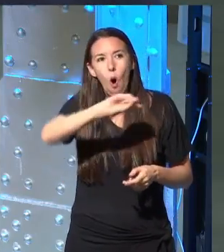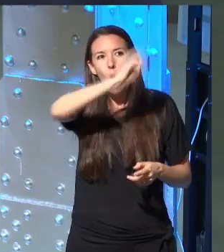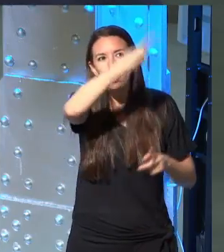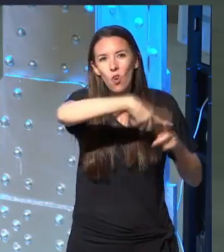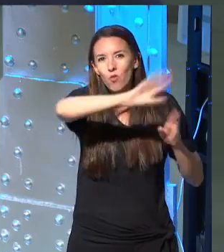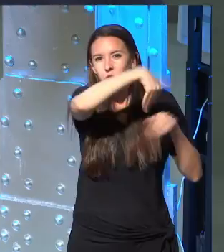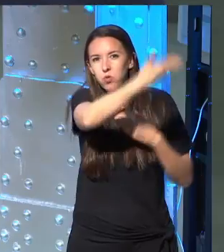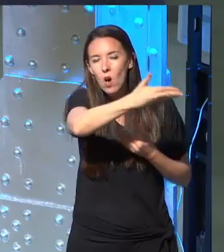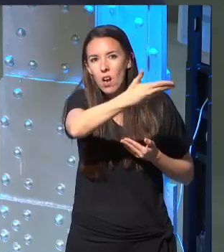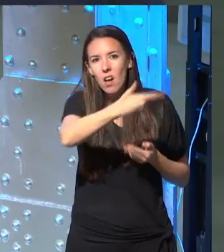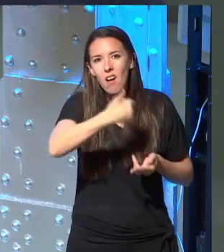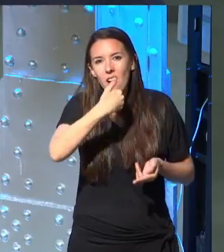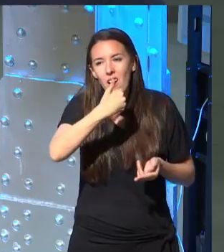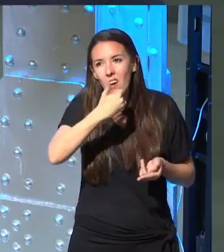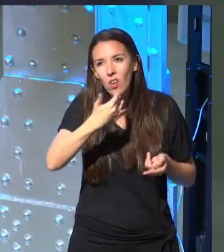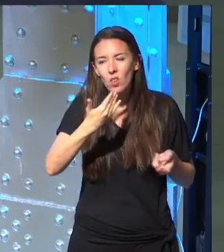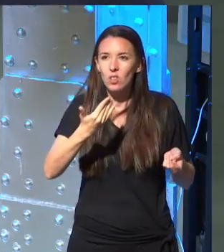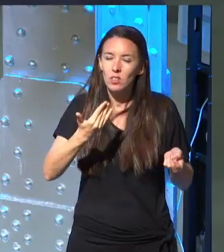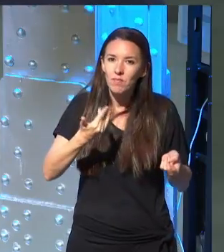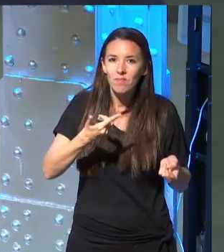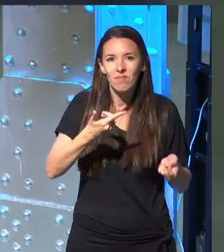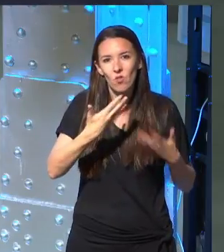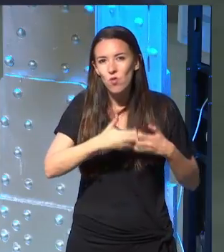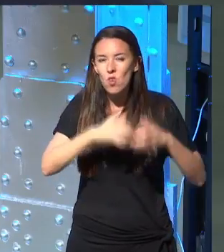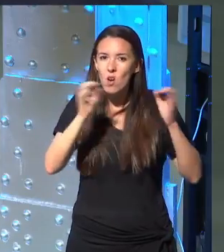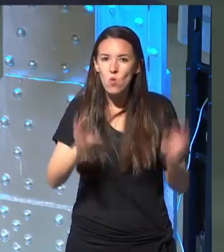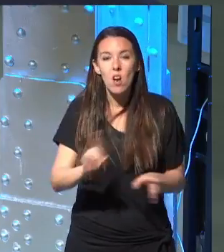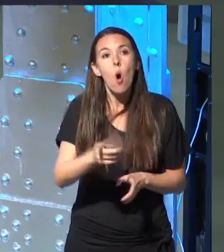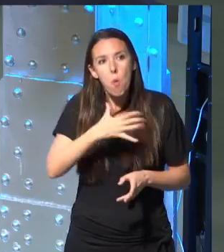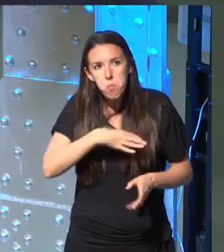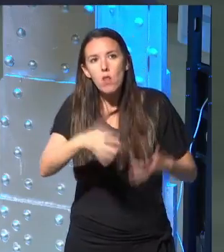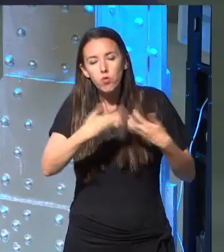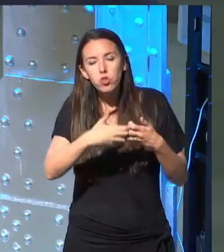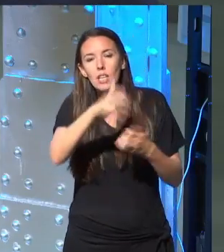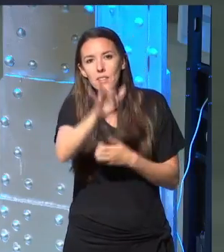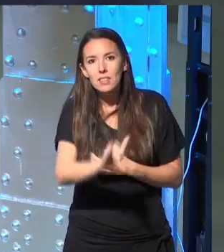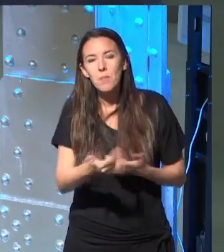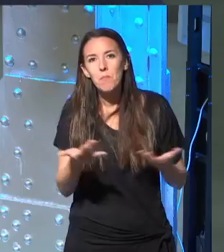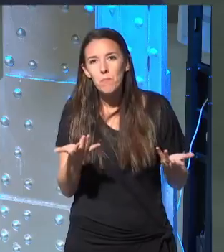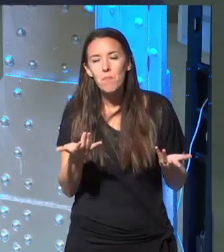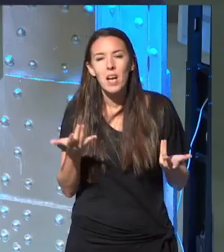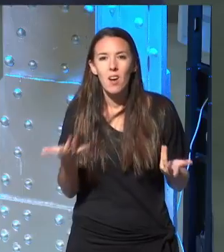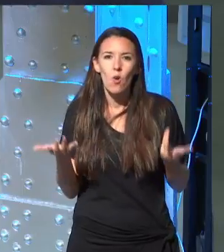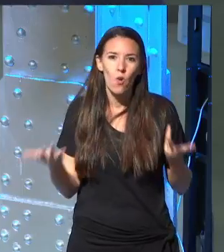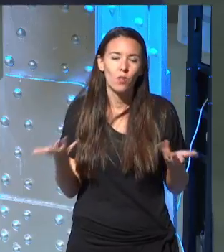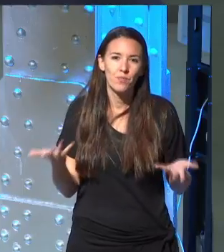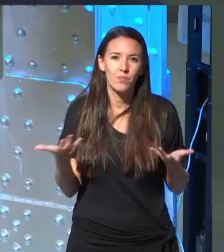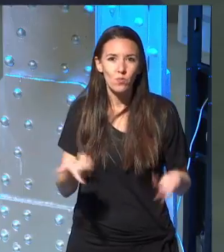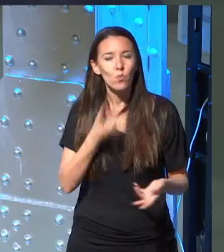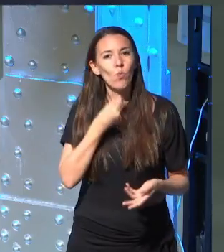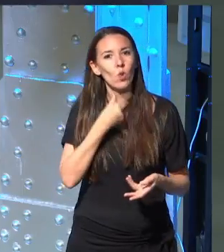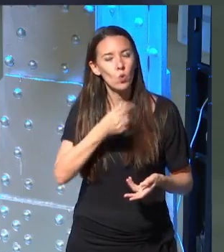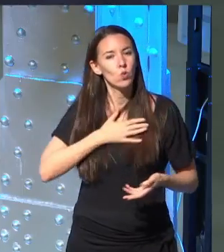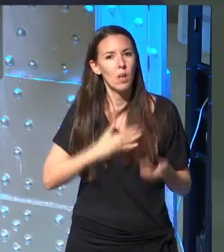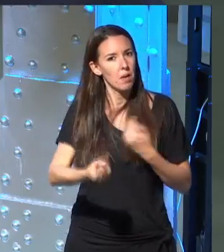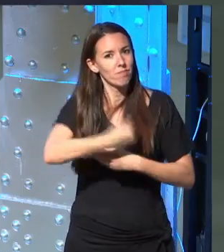externos, no hubiera tenido la misma... No habría funcionado igual. A ver, sí que podría haber funcionado, pero en cierto modo me gustaba